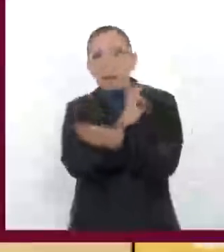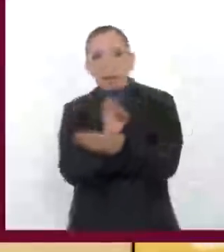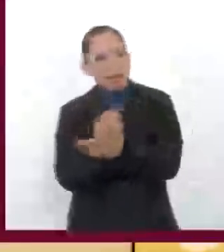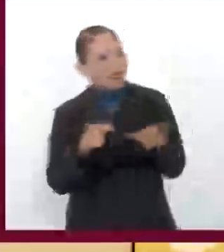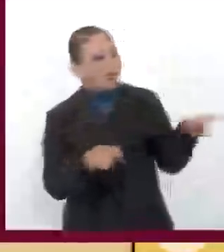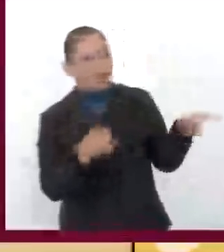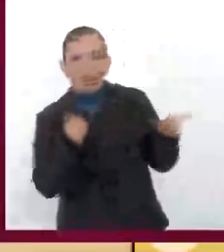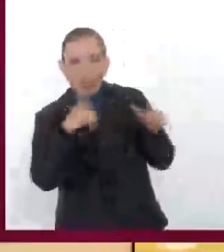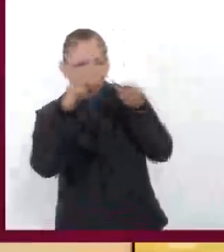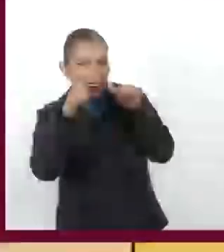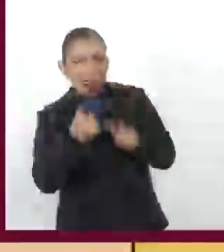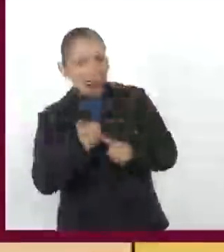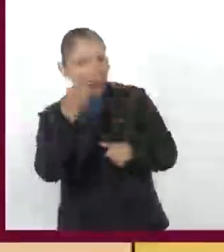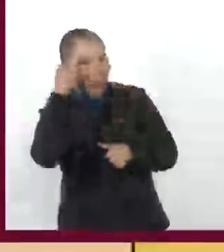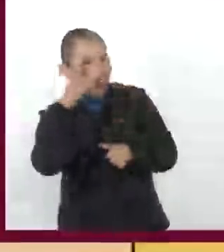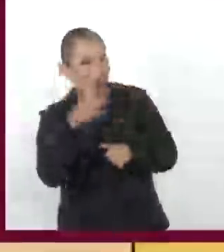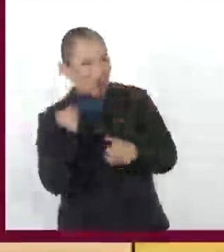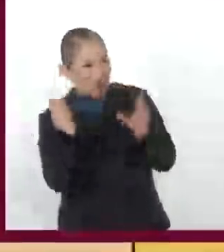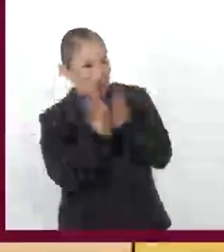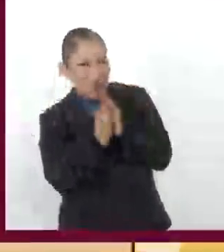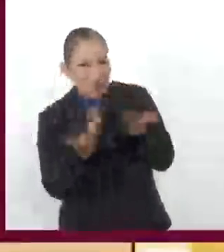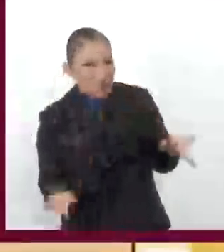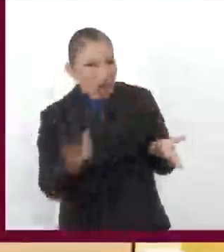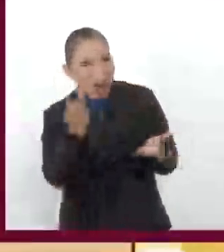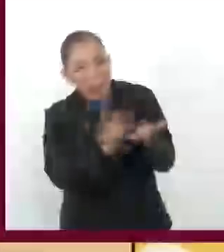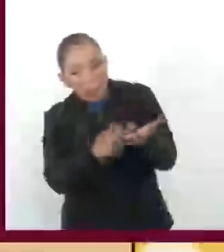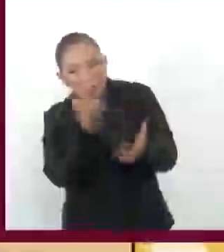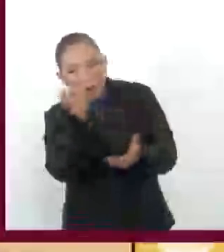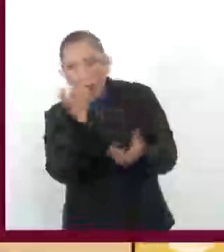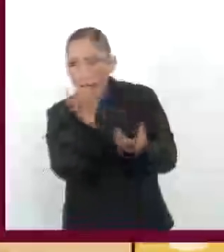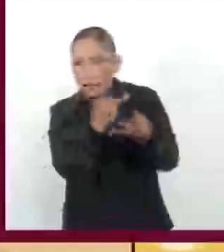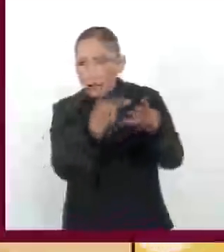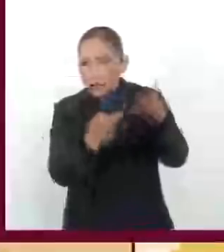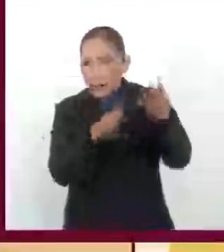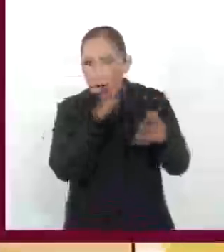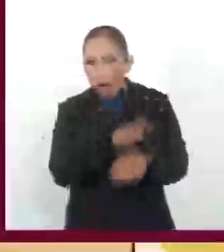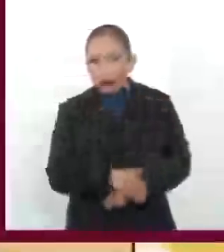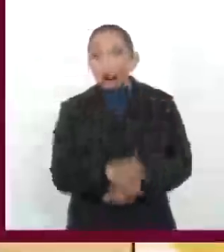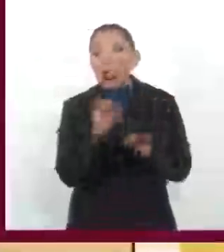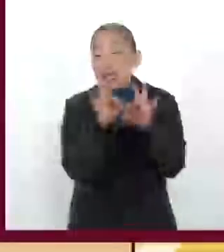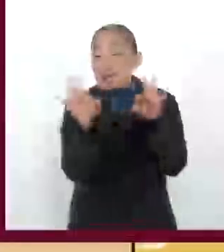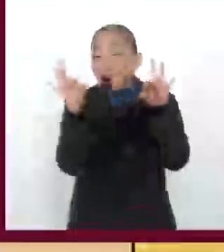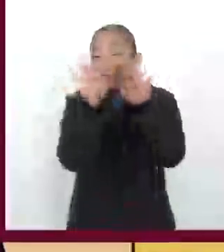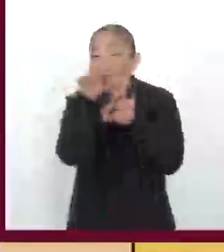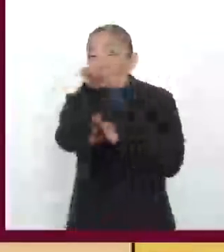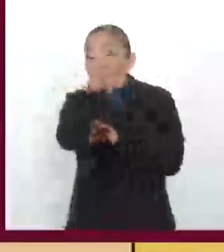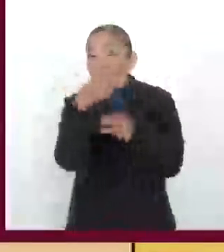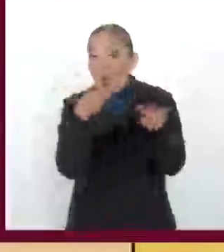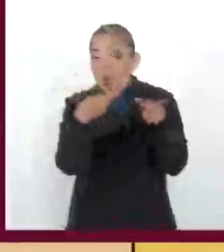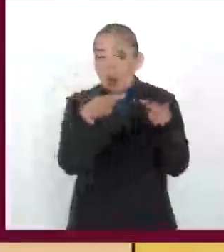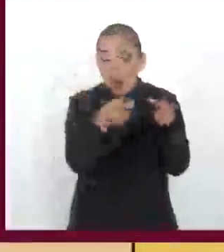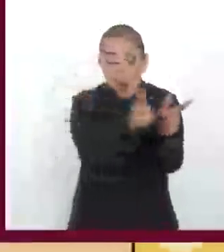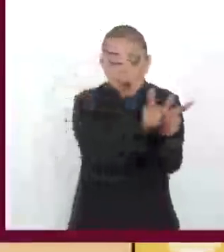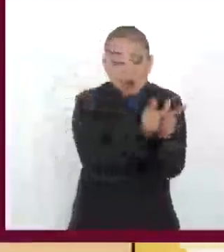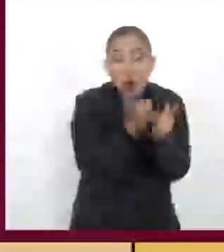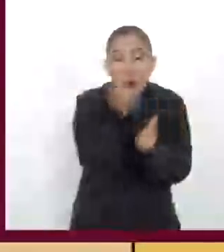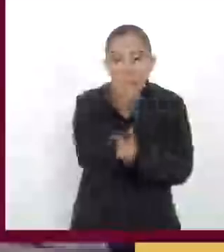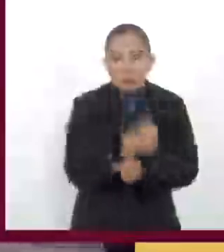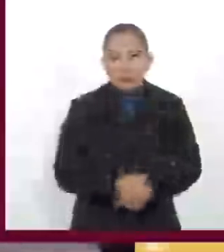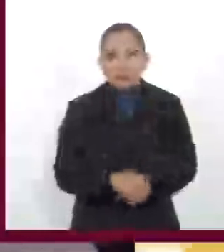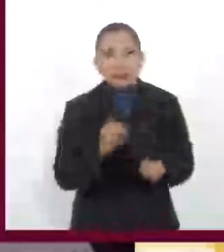la cual ustedes pueden decir estas anomalías que están sucediendo dentro de su plantel escolar. Es importante que ustedes se